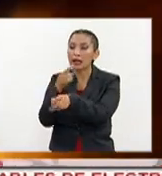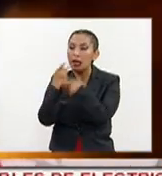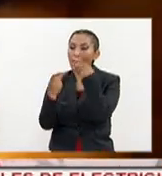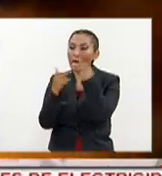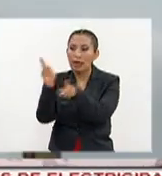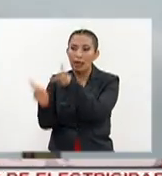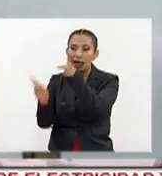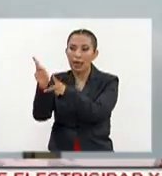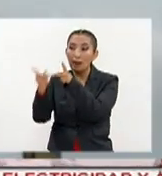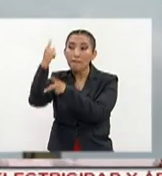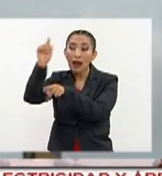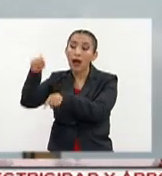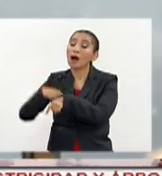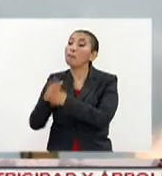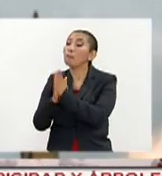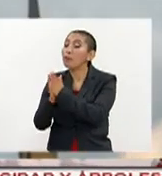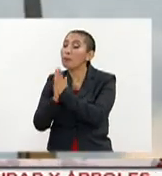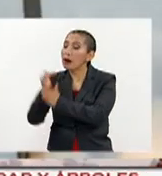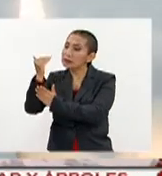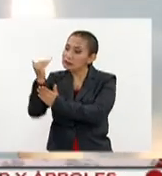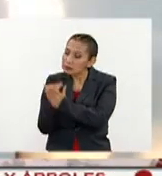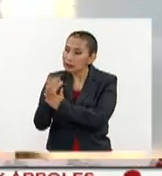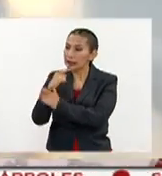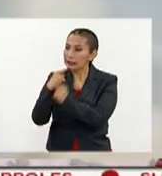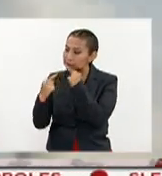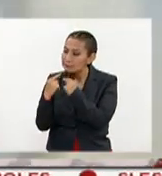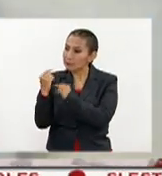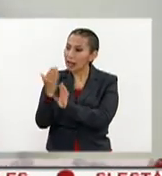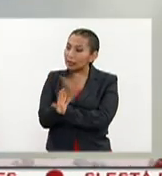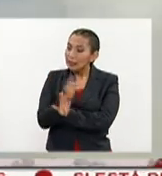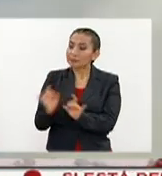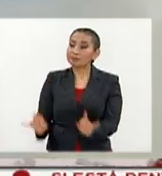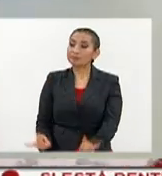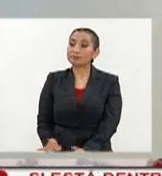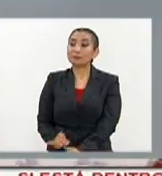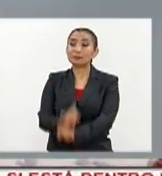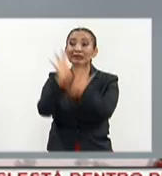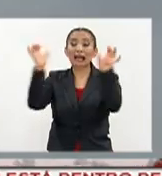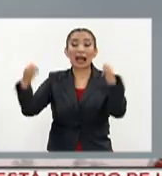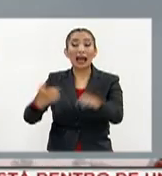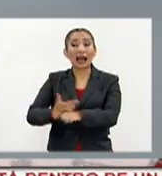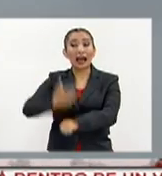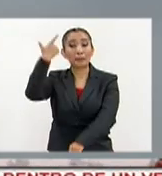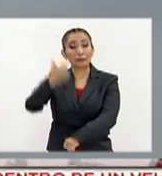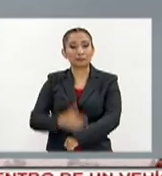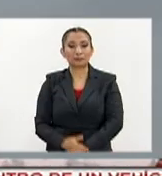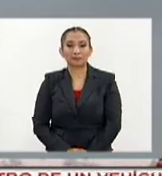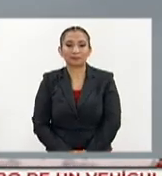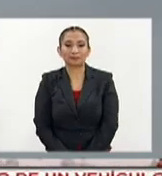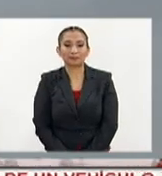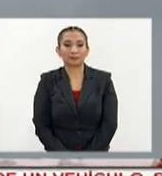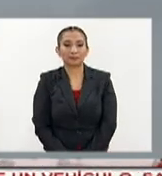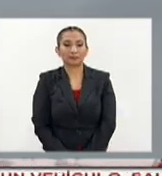diplomacia para forzar a Kim Jong-un a una negociación antes de tomar medidas más drásticas.